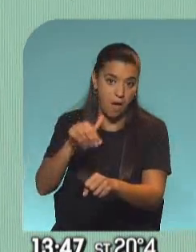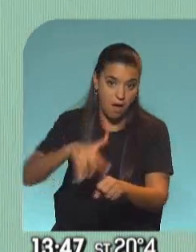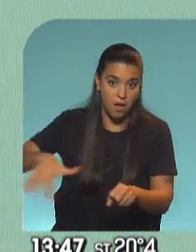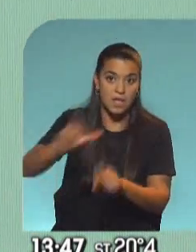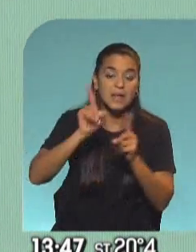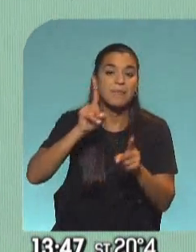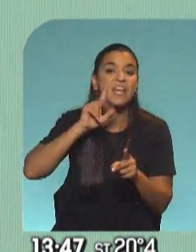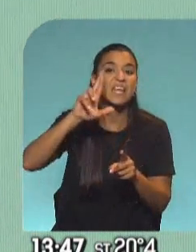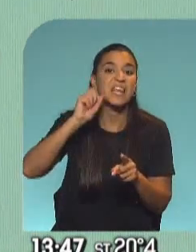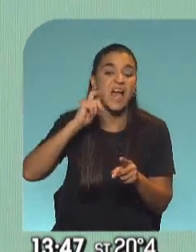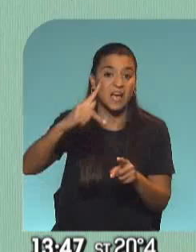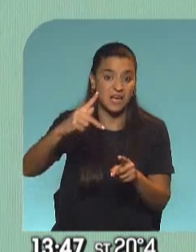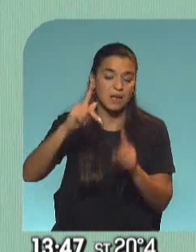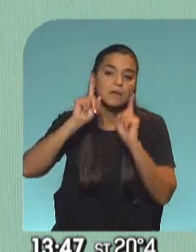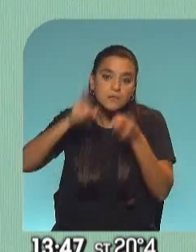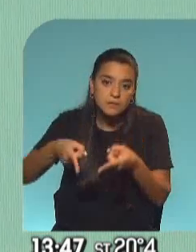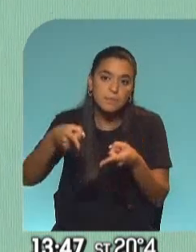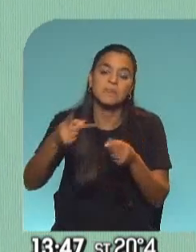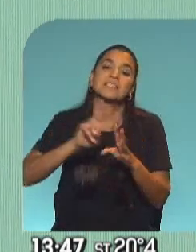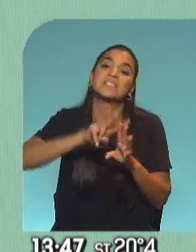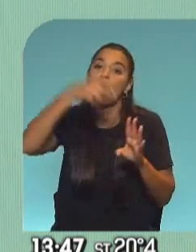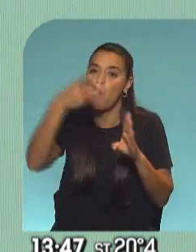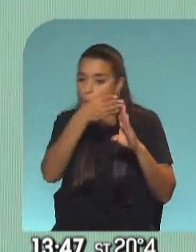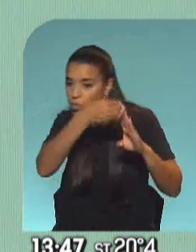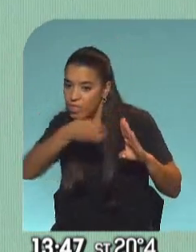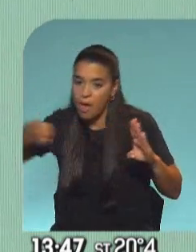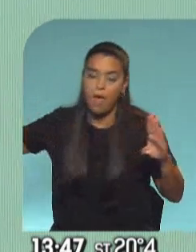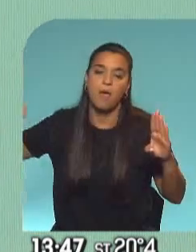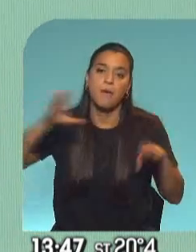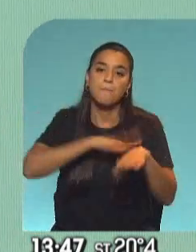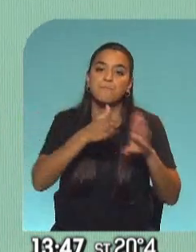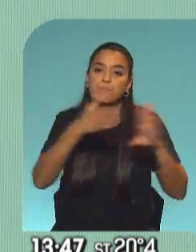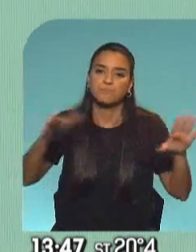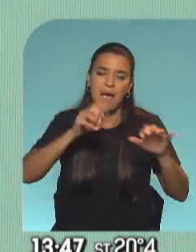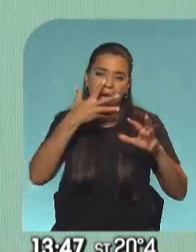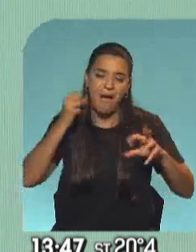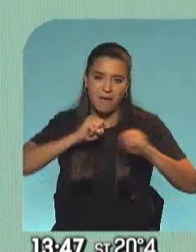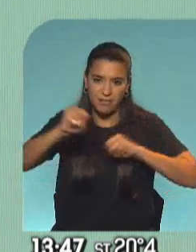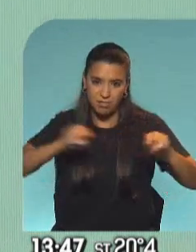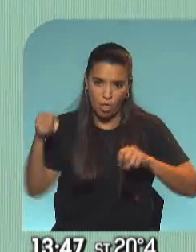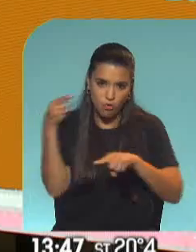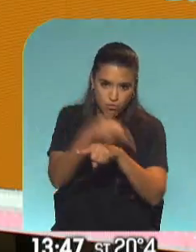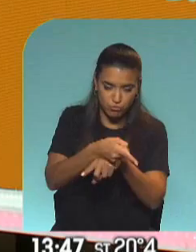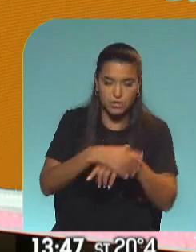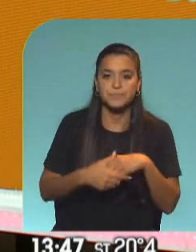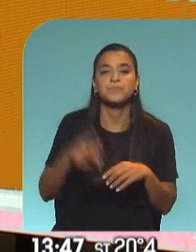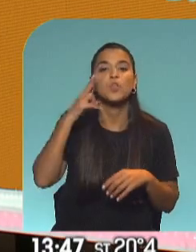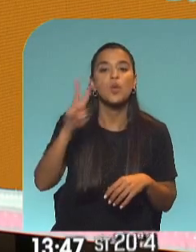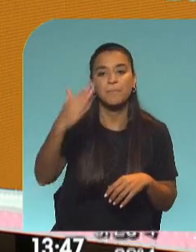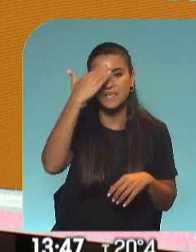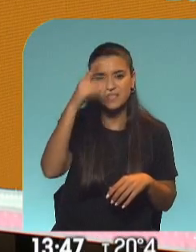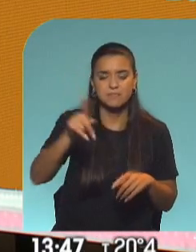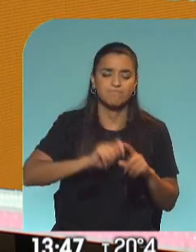en Irak y desatara lo que sería ya esta segunda ola de atentados, ¿no? Y en 2015 yo creo que tuvimos